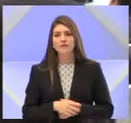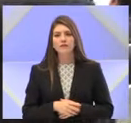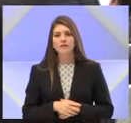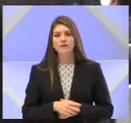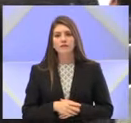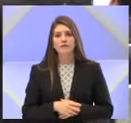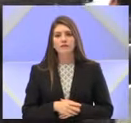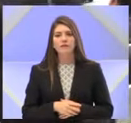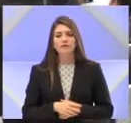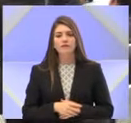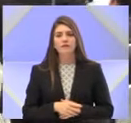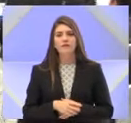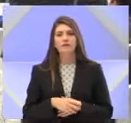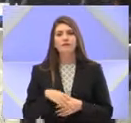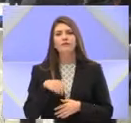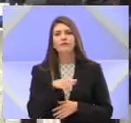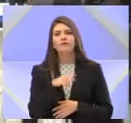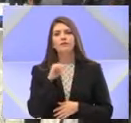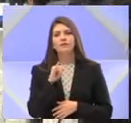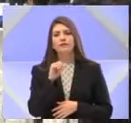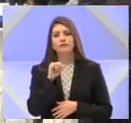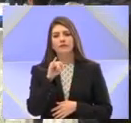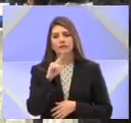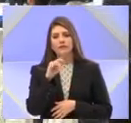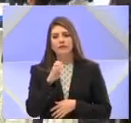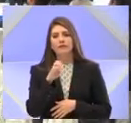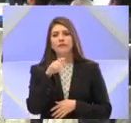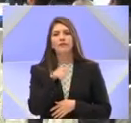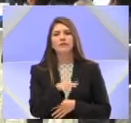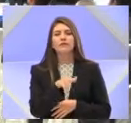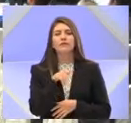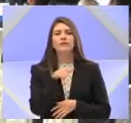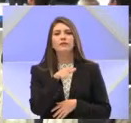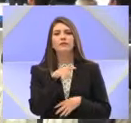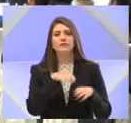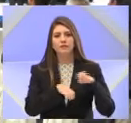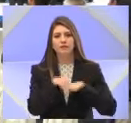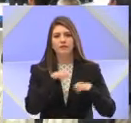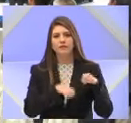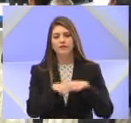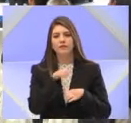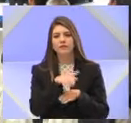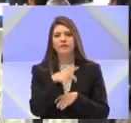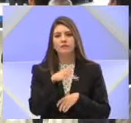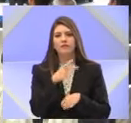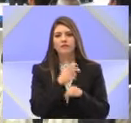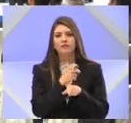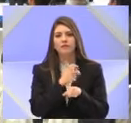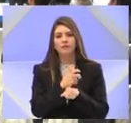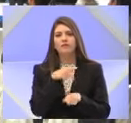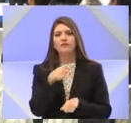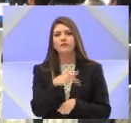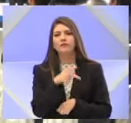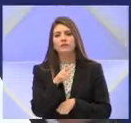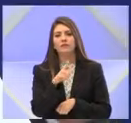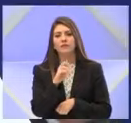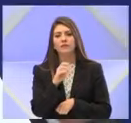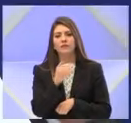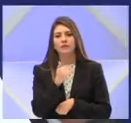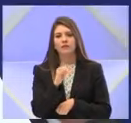al sitio el policía regulation en el rostro the city lawyer